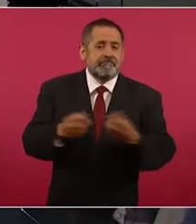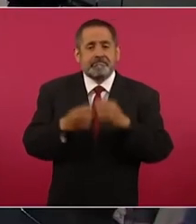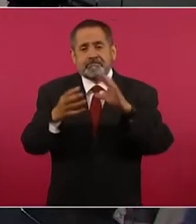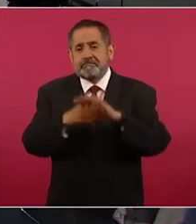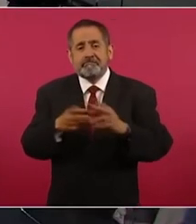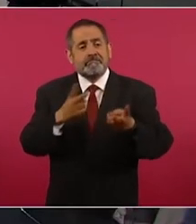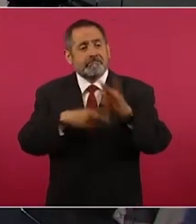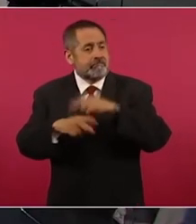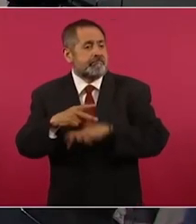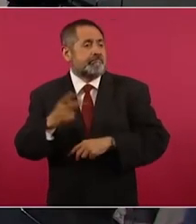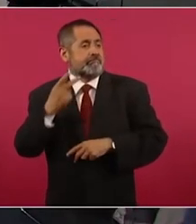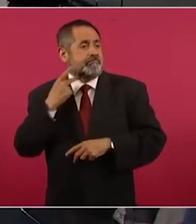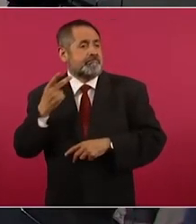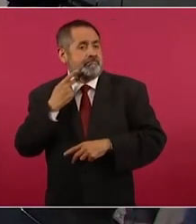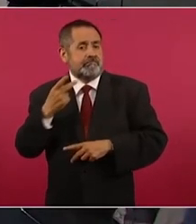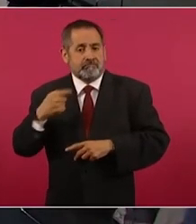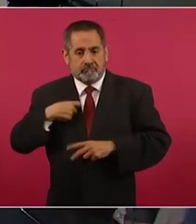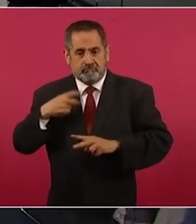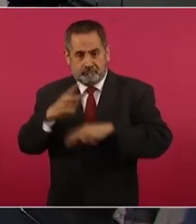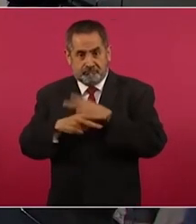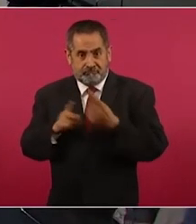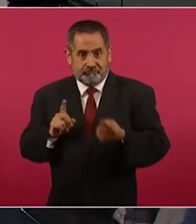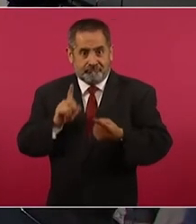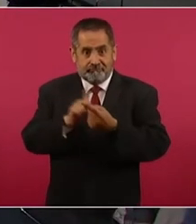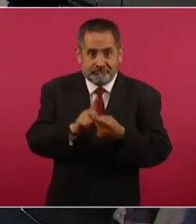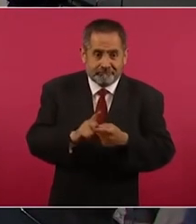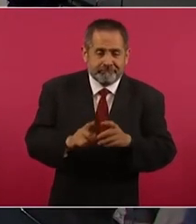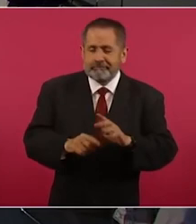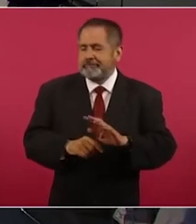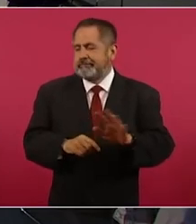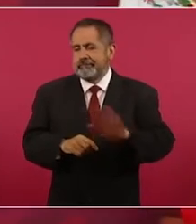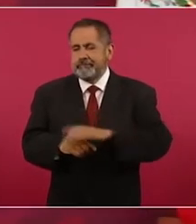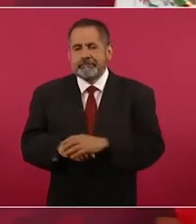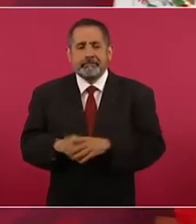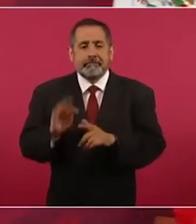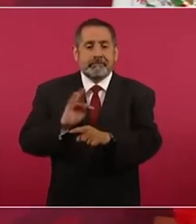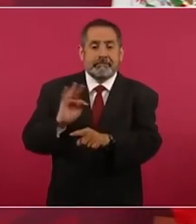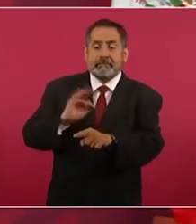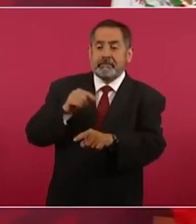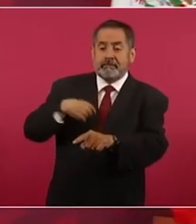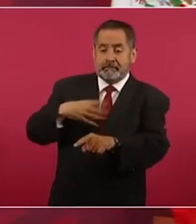lleguen políticos, aunque la fiesta sea de mis hijos.